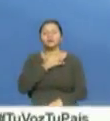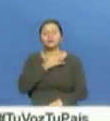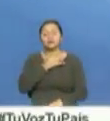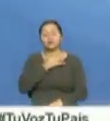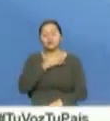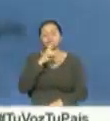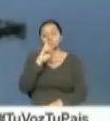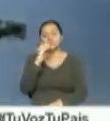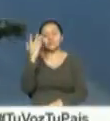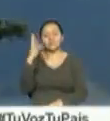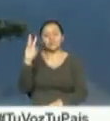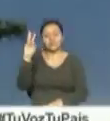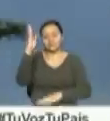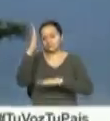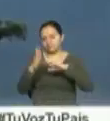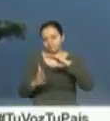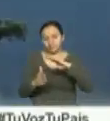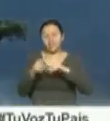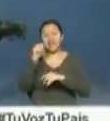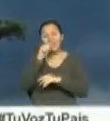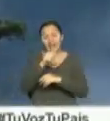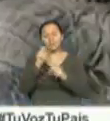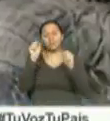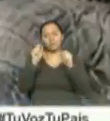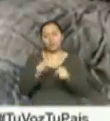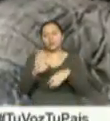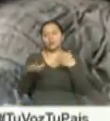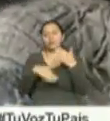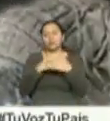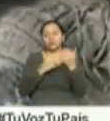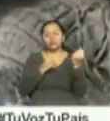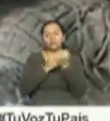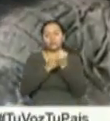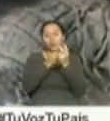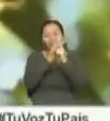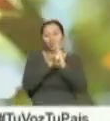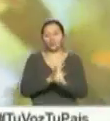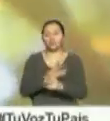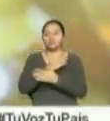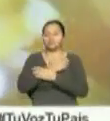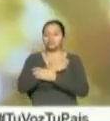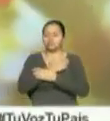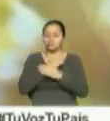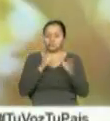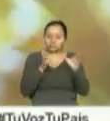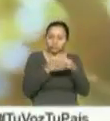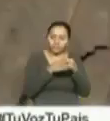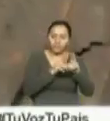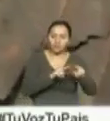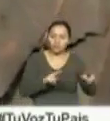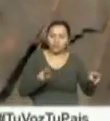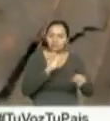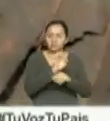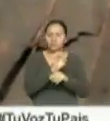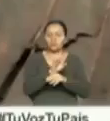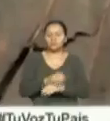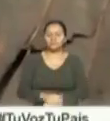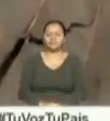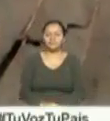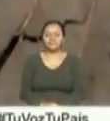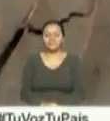de agosto de 2016 y de este modo aportar al resguardo de la soberanía de la riqueza endémica que guarda el